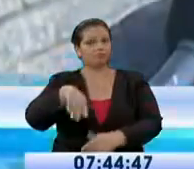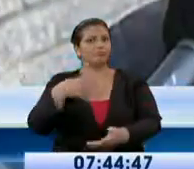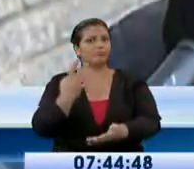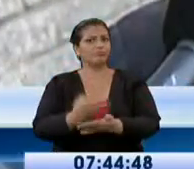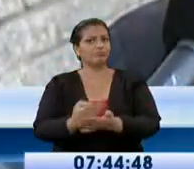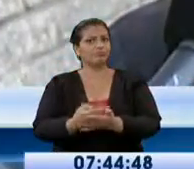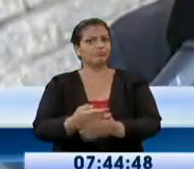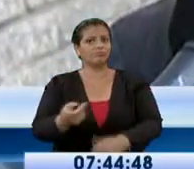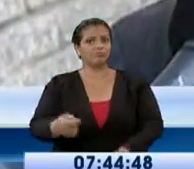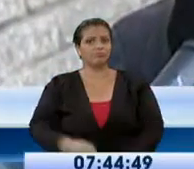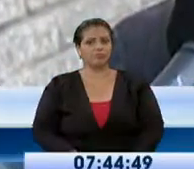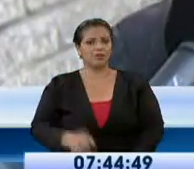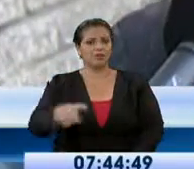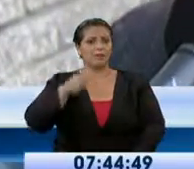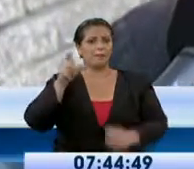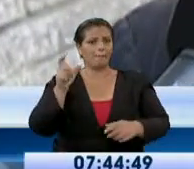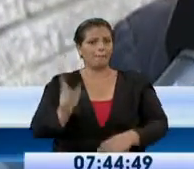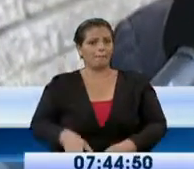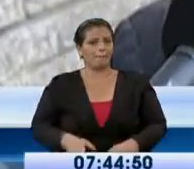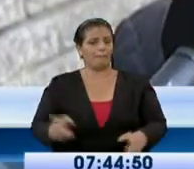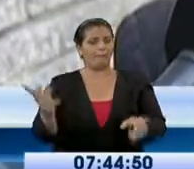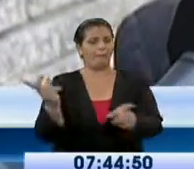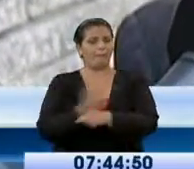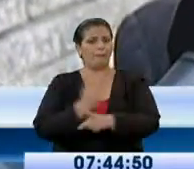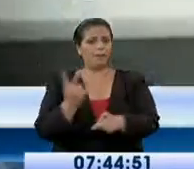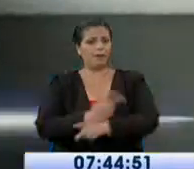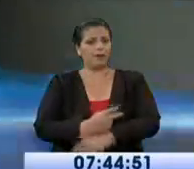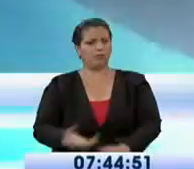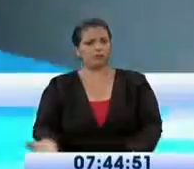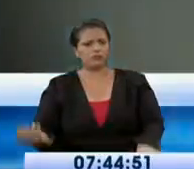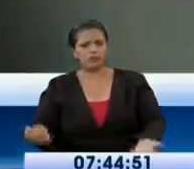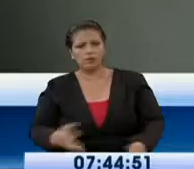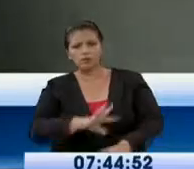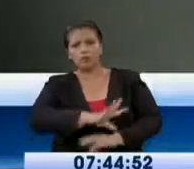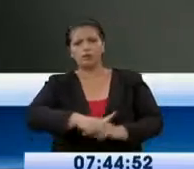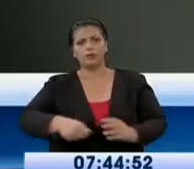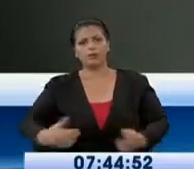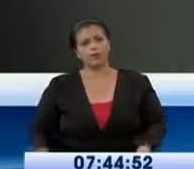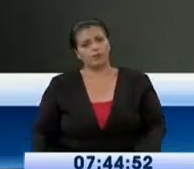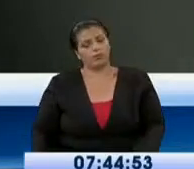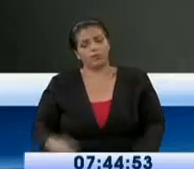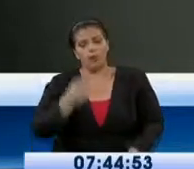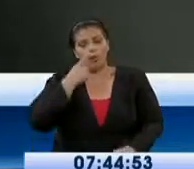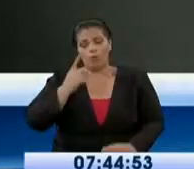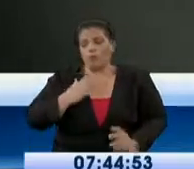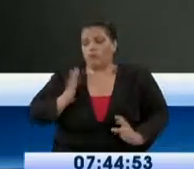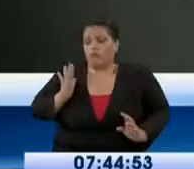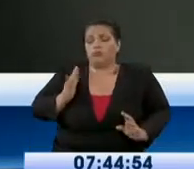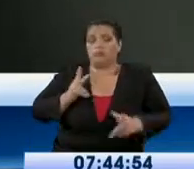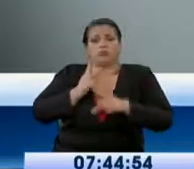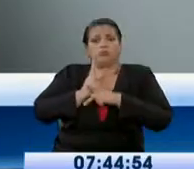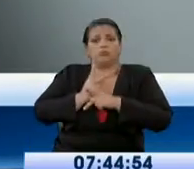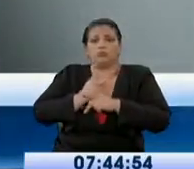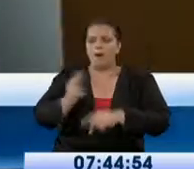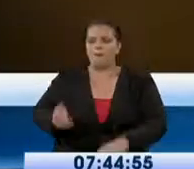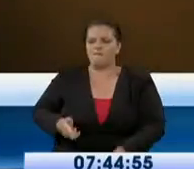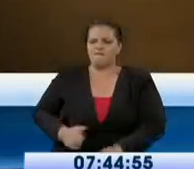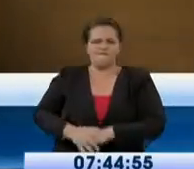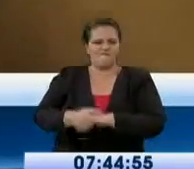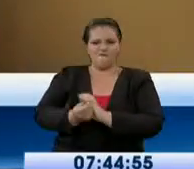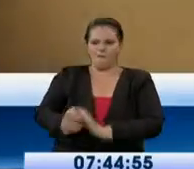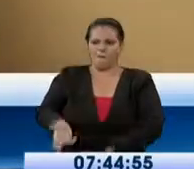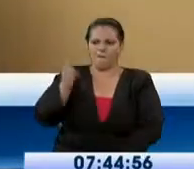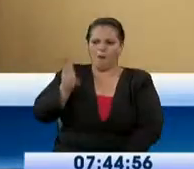habría querido atentar contra la propiedad de este ciudadano que una u otra circunstancia pues evitó ser robado y lo desarmó y producto del